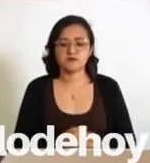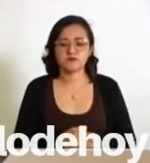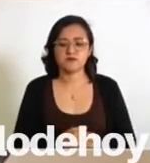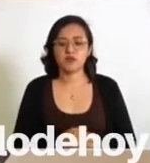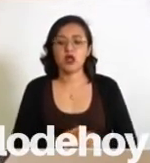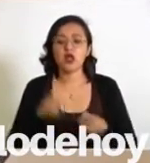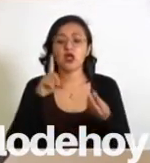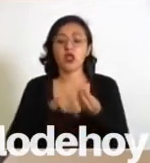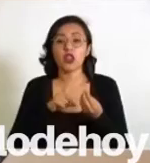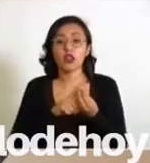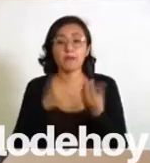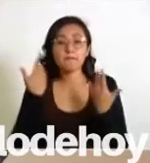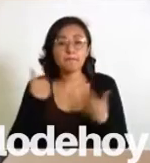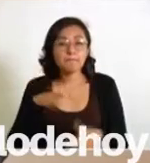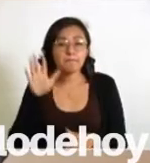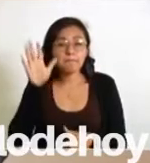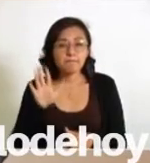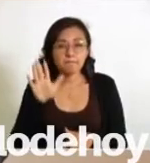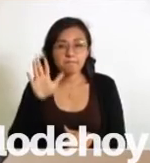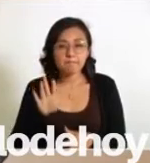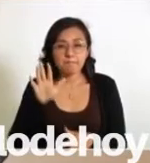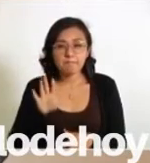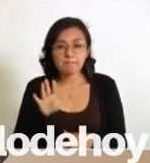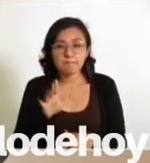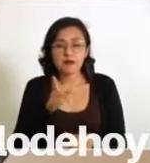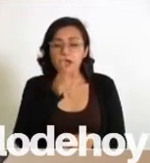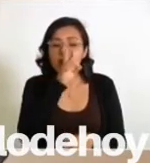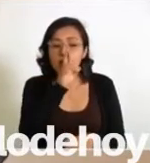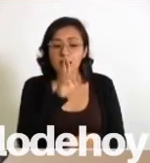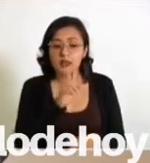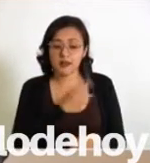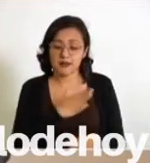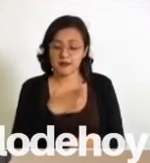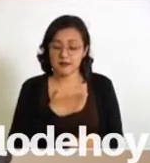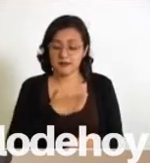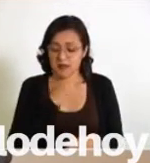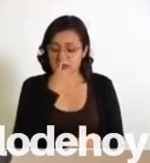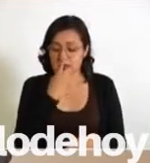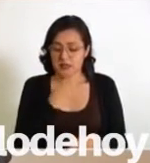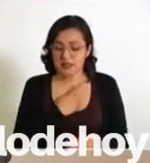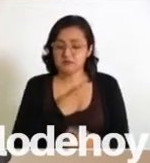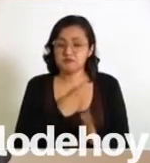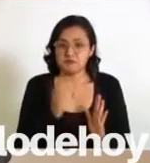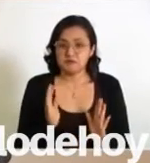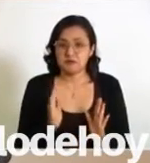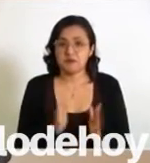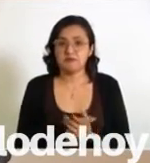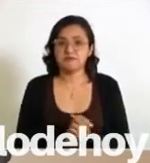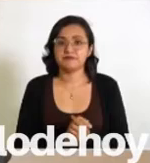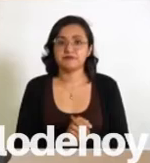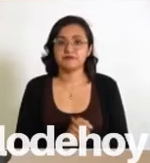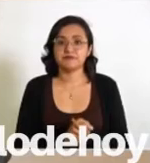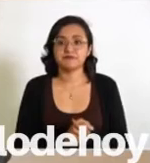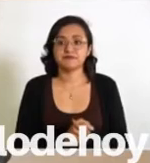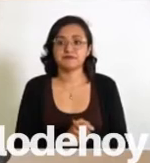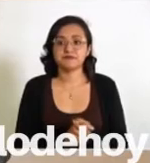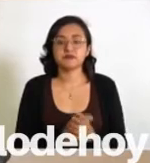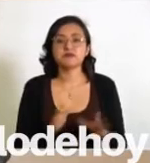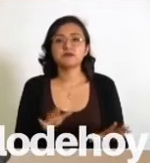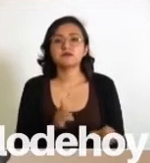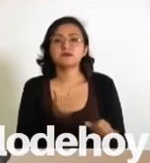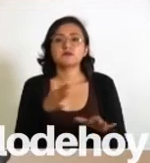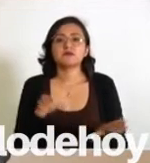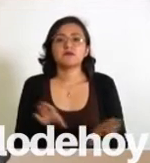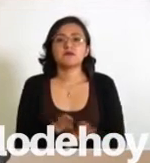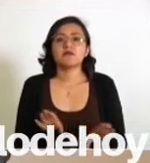donde al parecer según el reporte que yo tengo llevaban se llevaba a